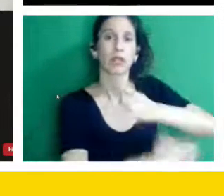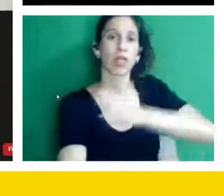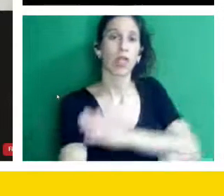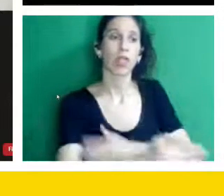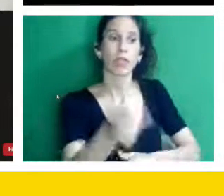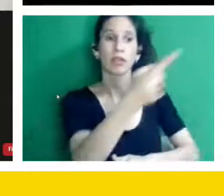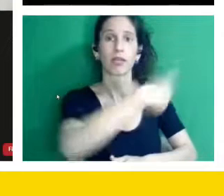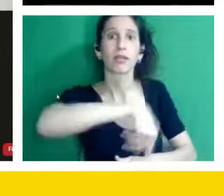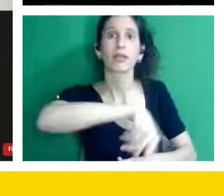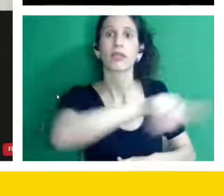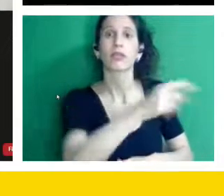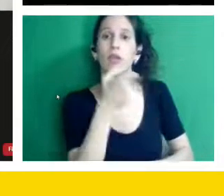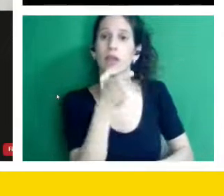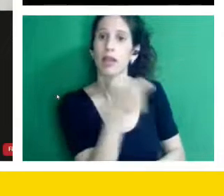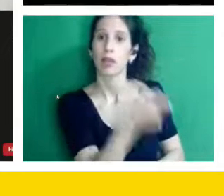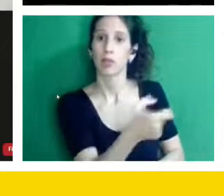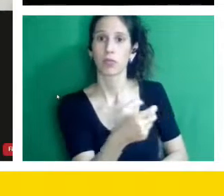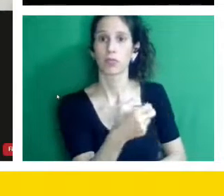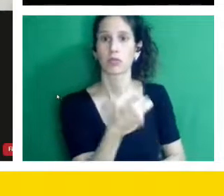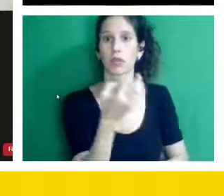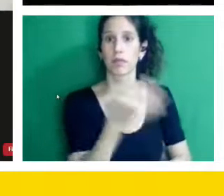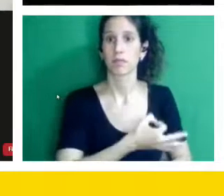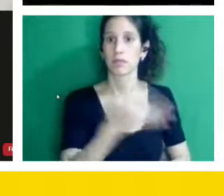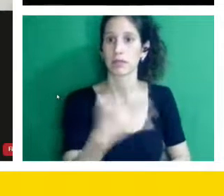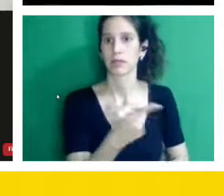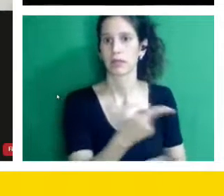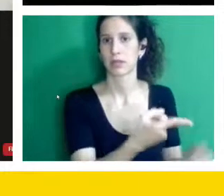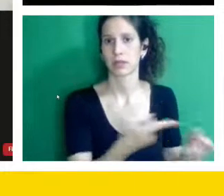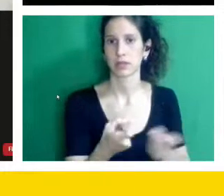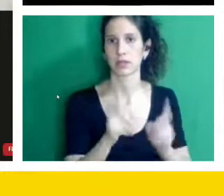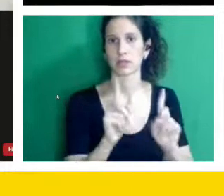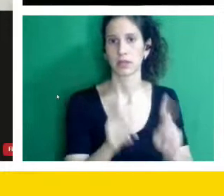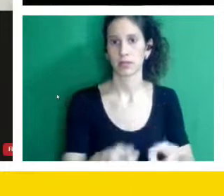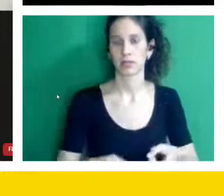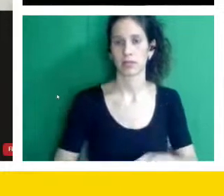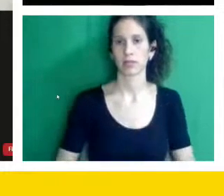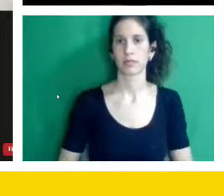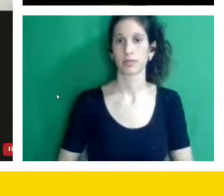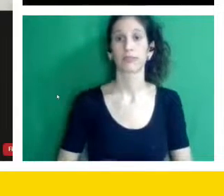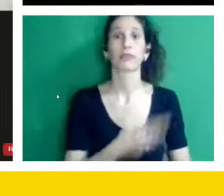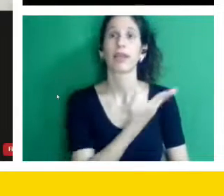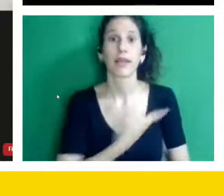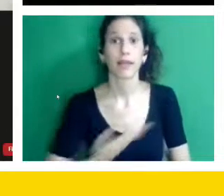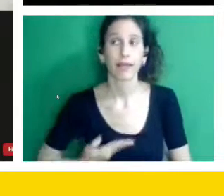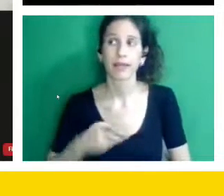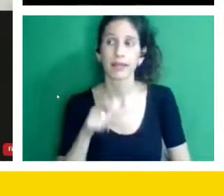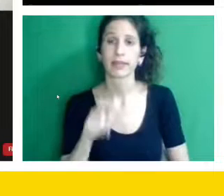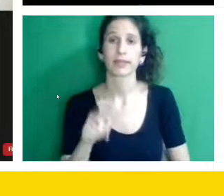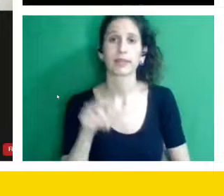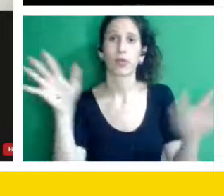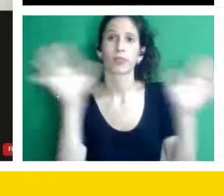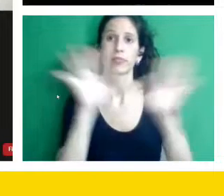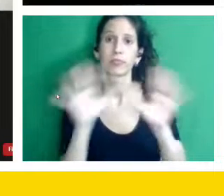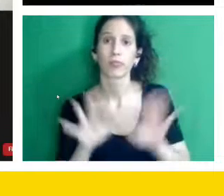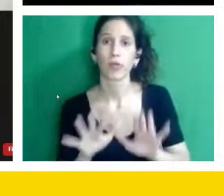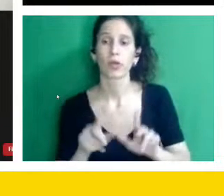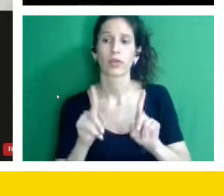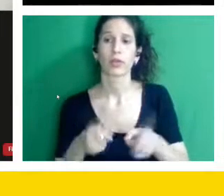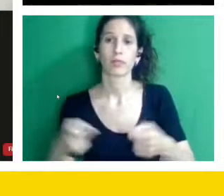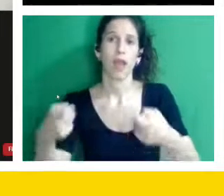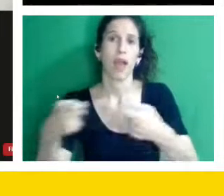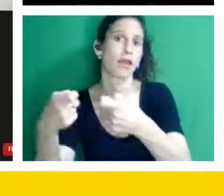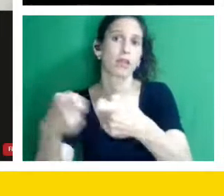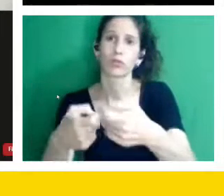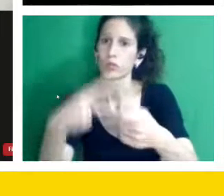respuesta especial, y hay que preparar el Estado y las organizaciones para atenderlos, para que no nos queden o en la lista